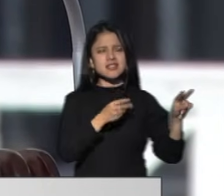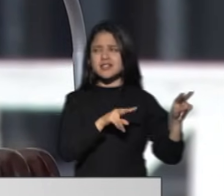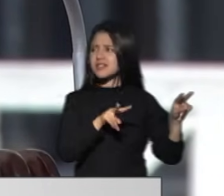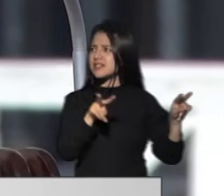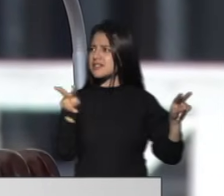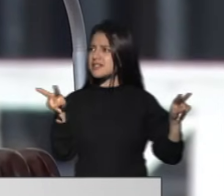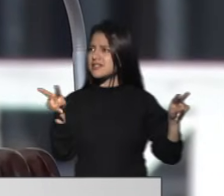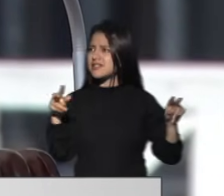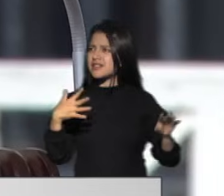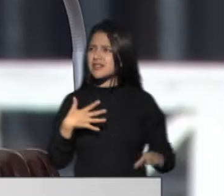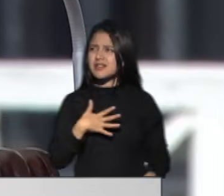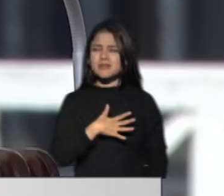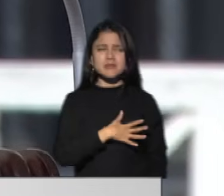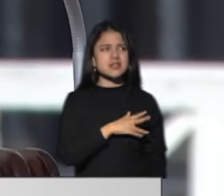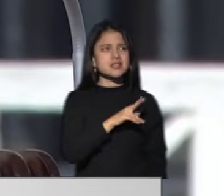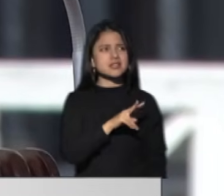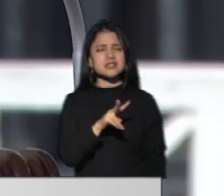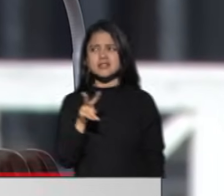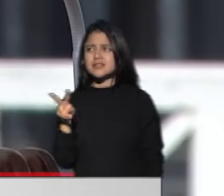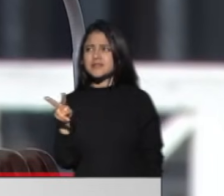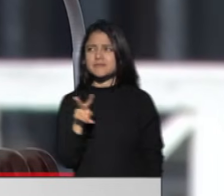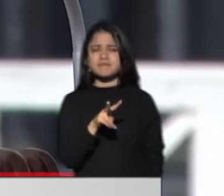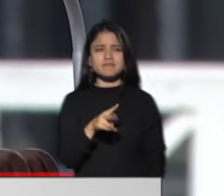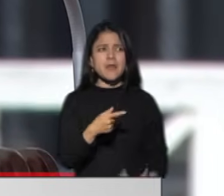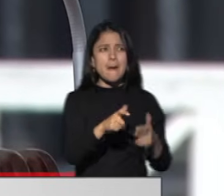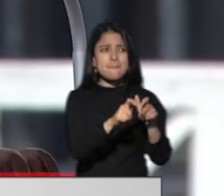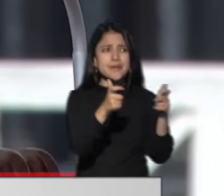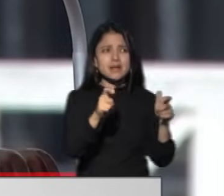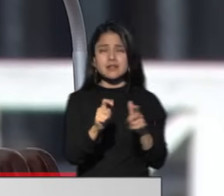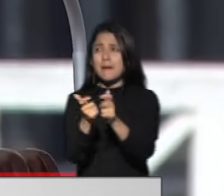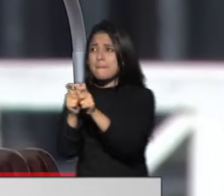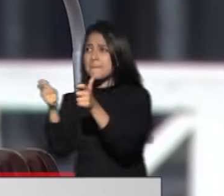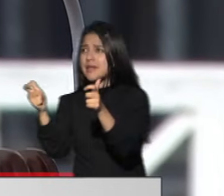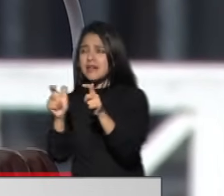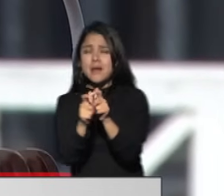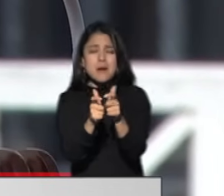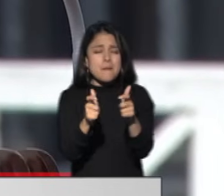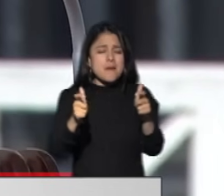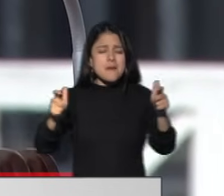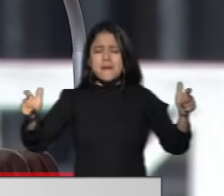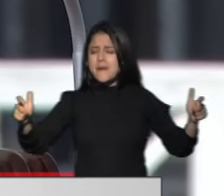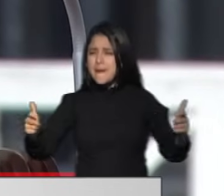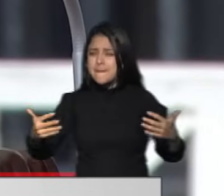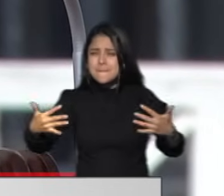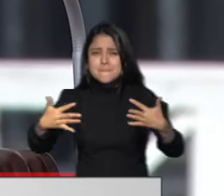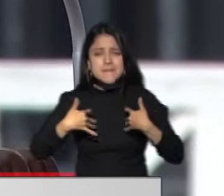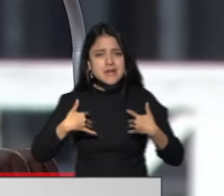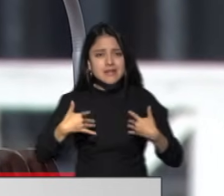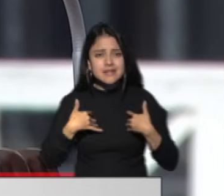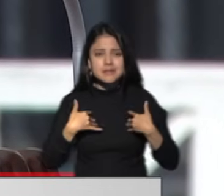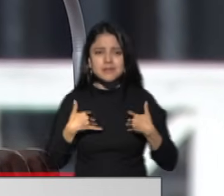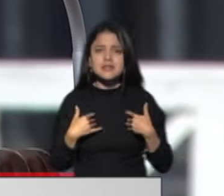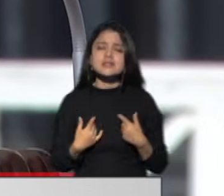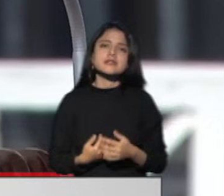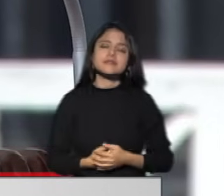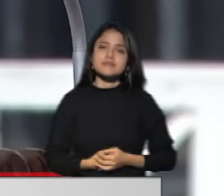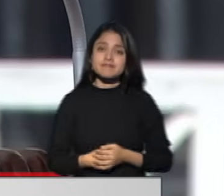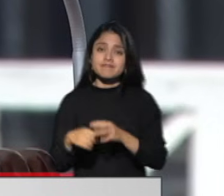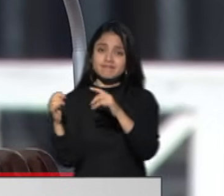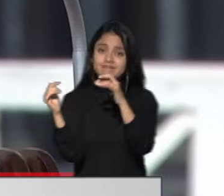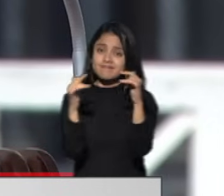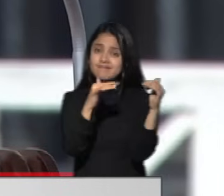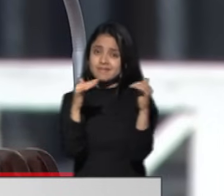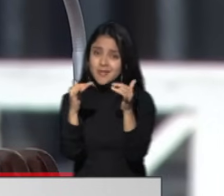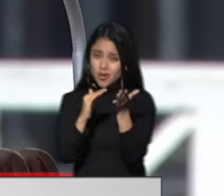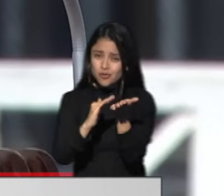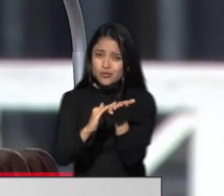víctimas aumentan, y pide que se haga todo lo posible para evitar una catástrofe humanitaria. El líder católico dijo que la guerra no